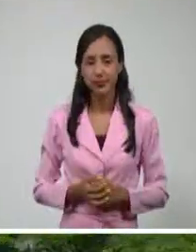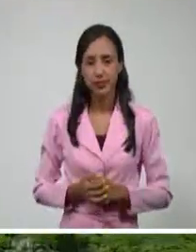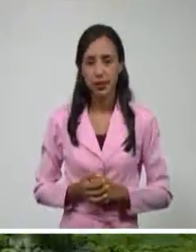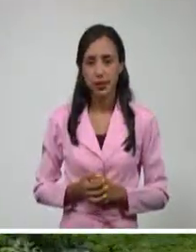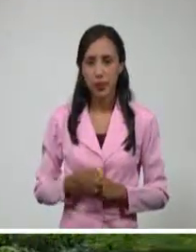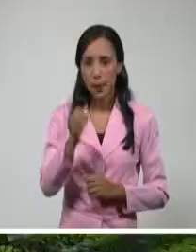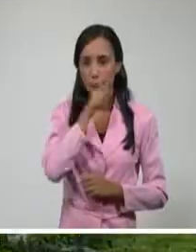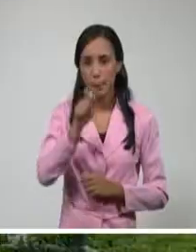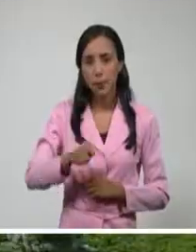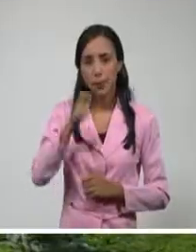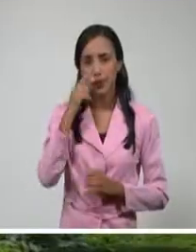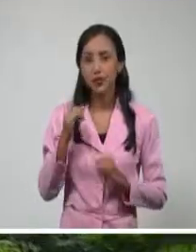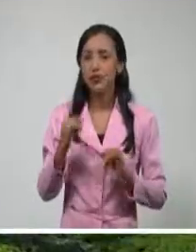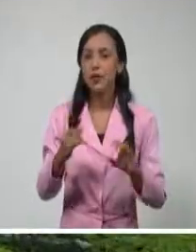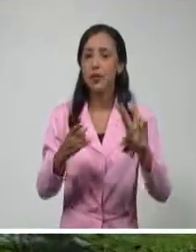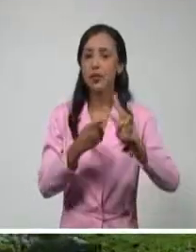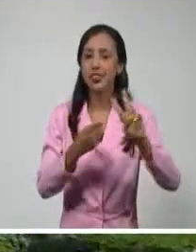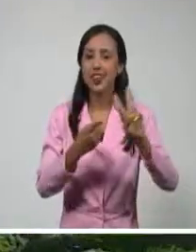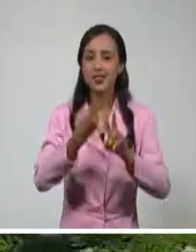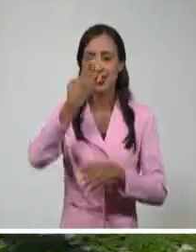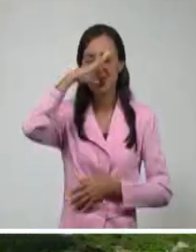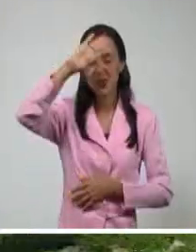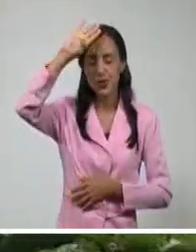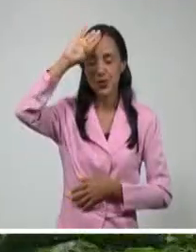espinoza sistema informativo de la televisión cubana